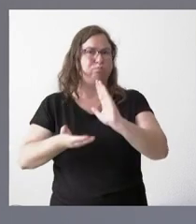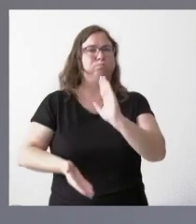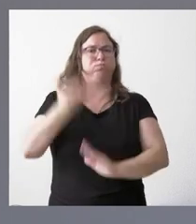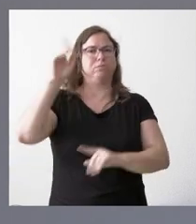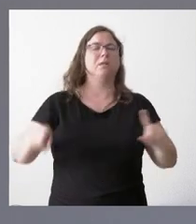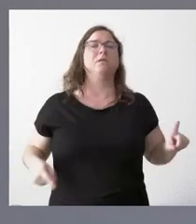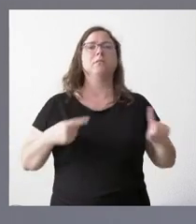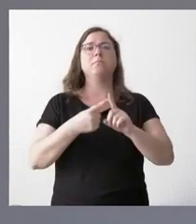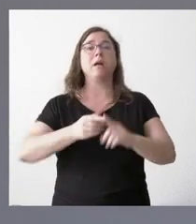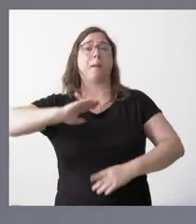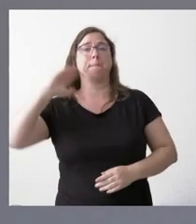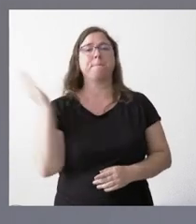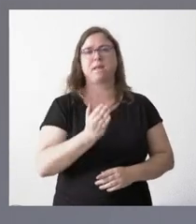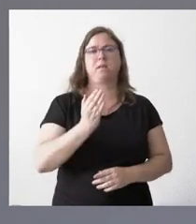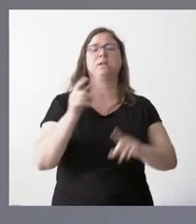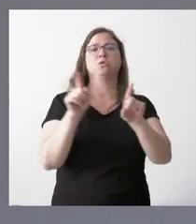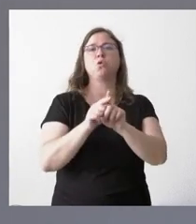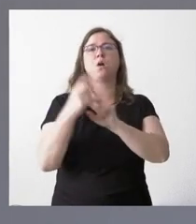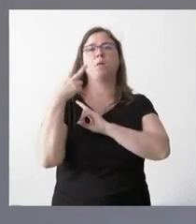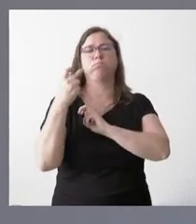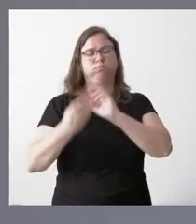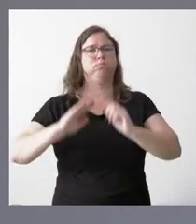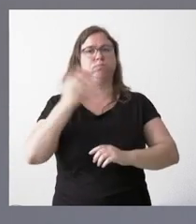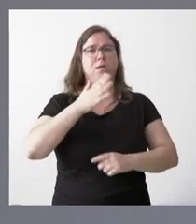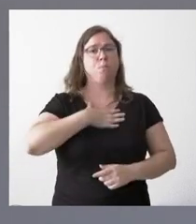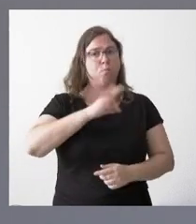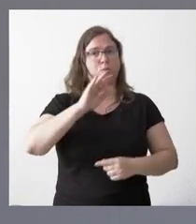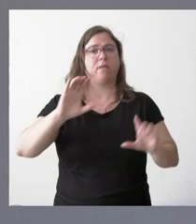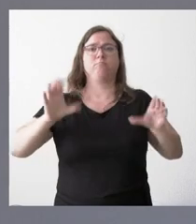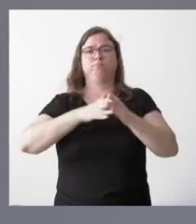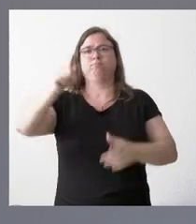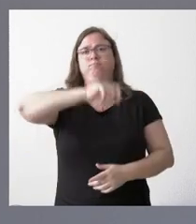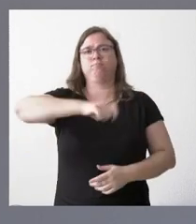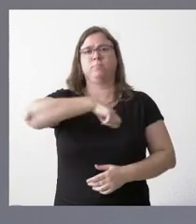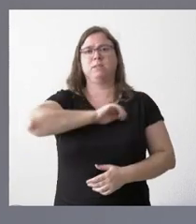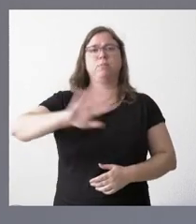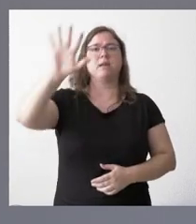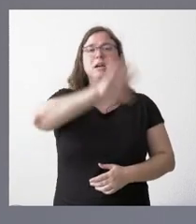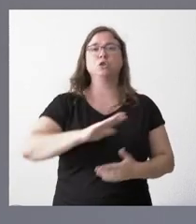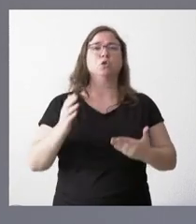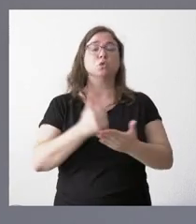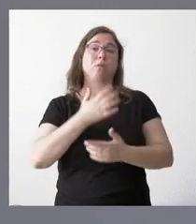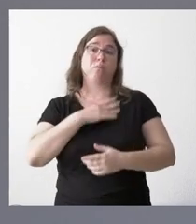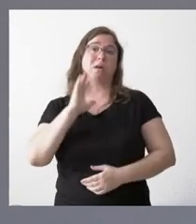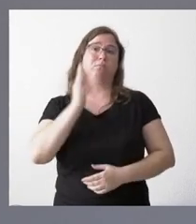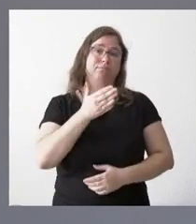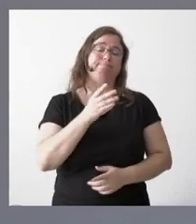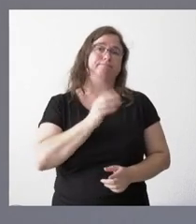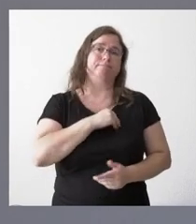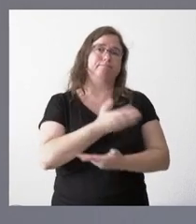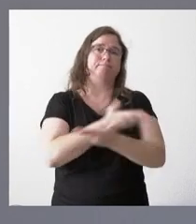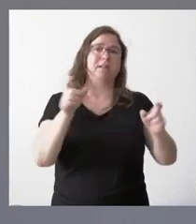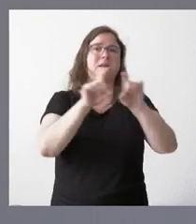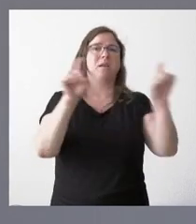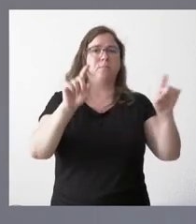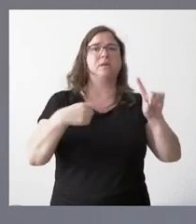de la subida de impuestos que se ha anunciado para el conjunto de ese que ese impacto pueda llegar, desgraciadamente, a muchas empresas